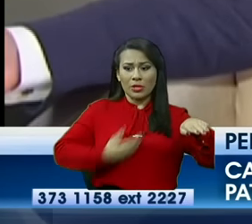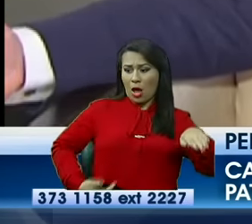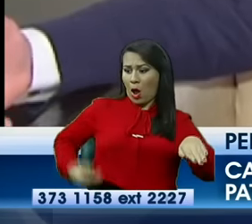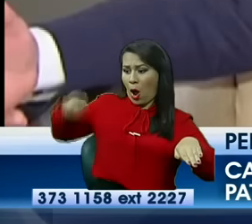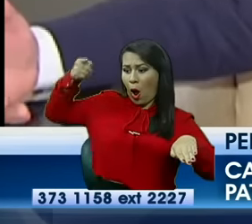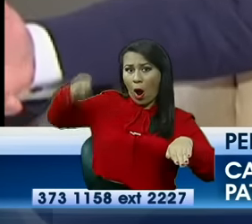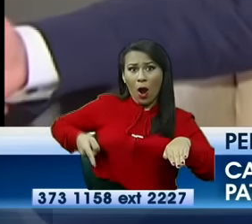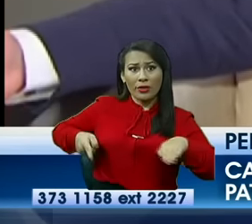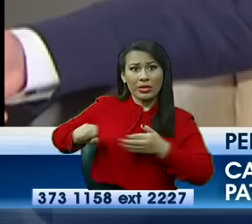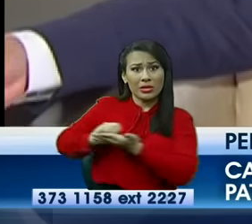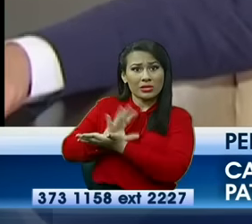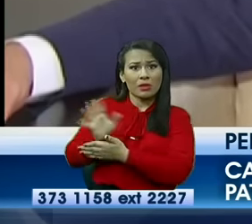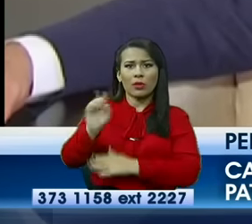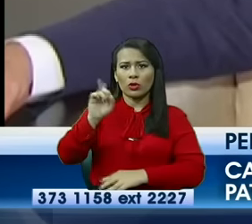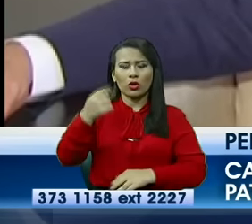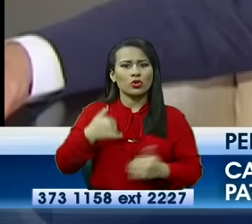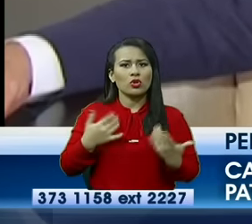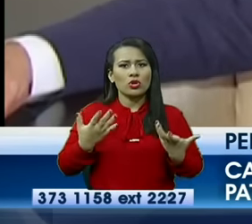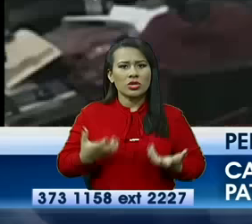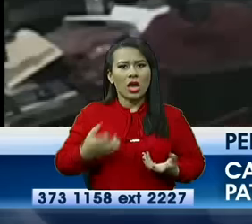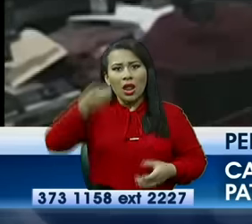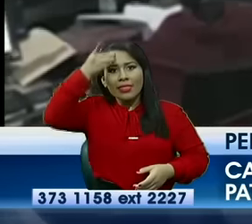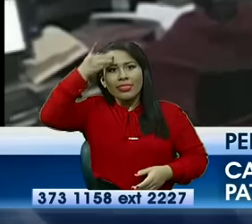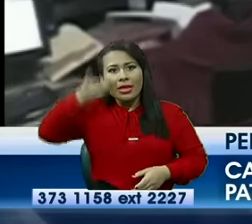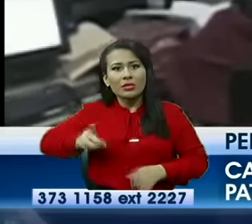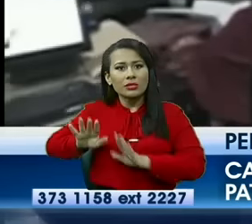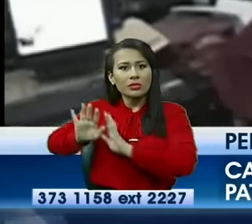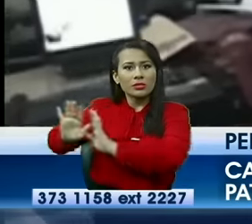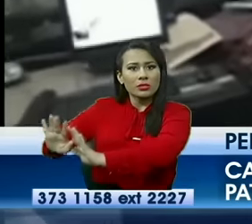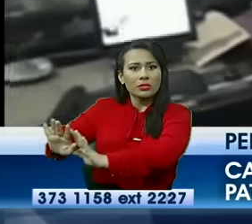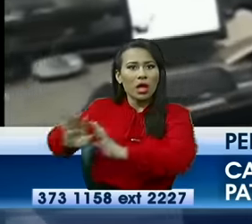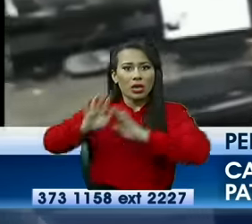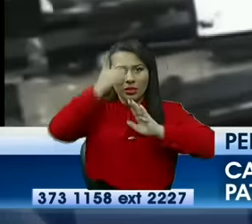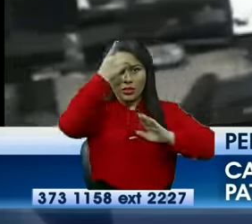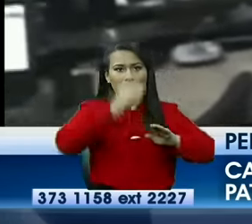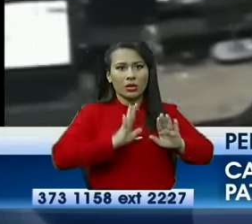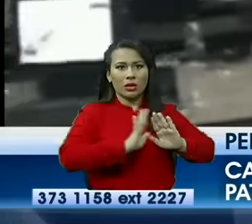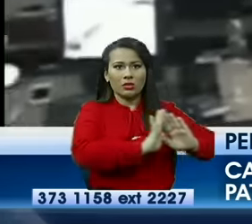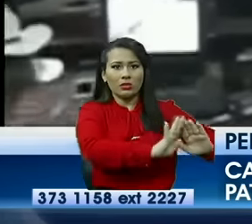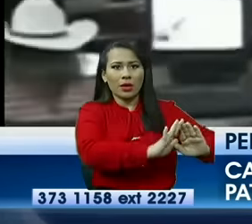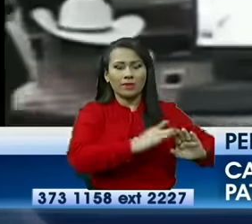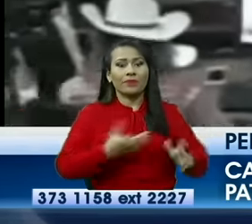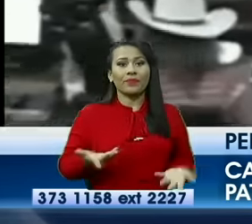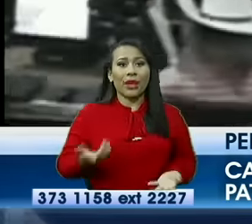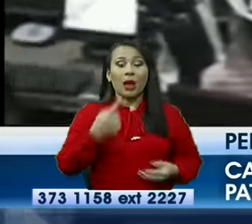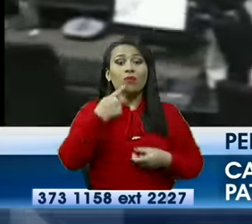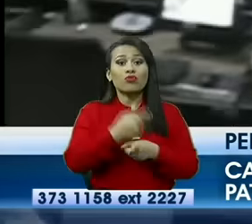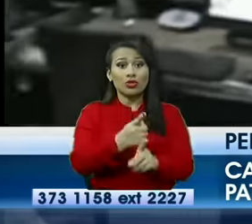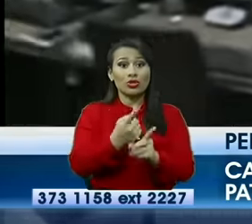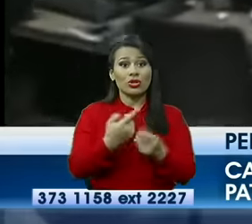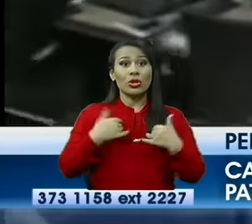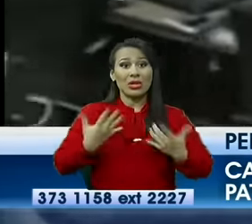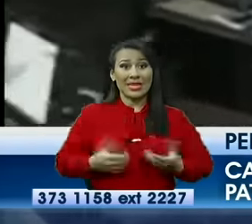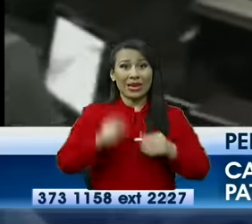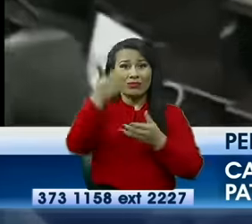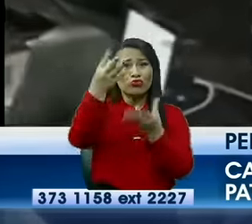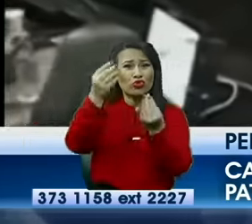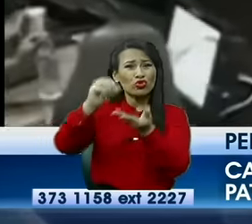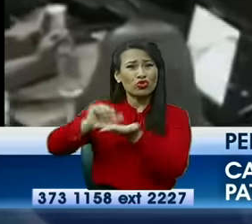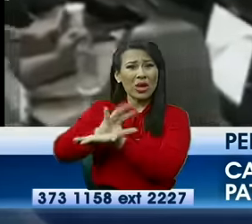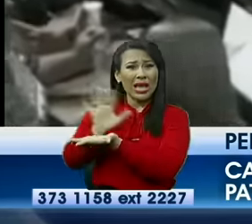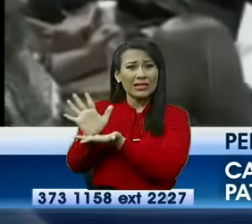y tampoco puede meterse en el poder legislativo por eso plantea la disminución del número de asambleístas en un